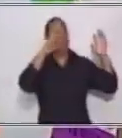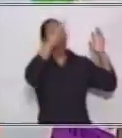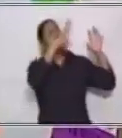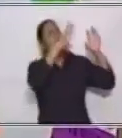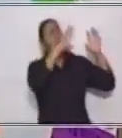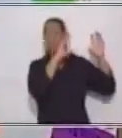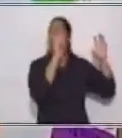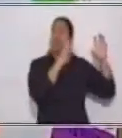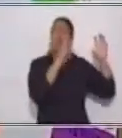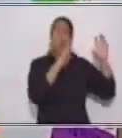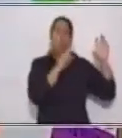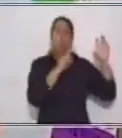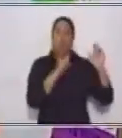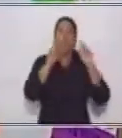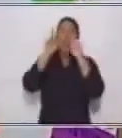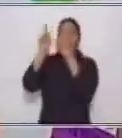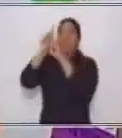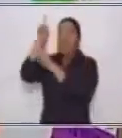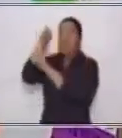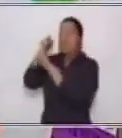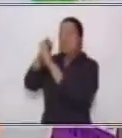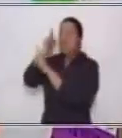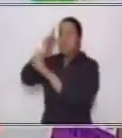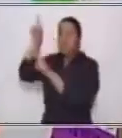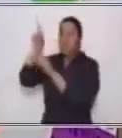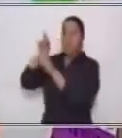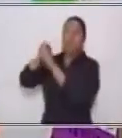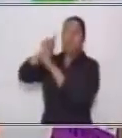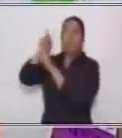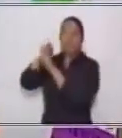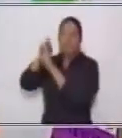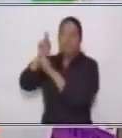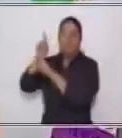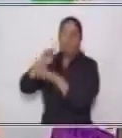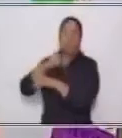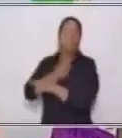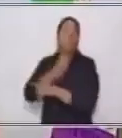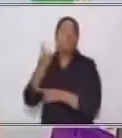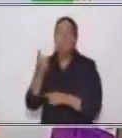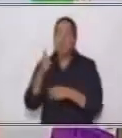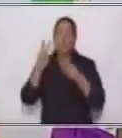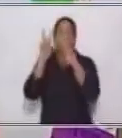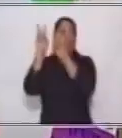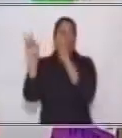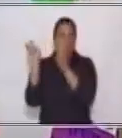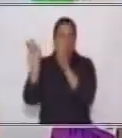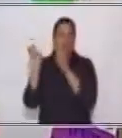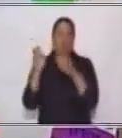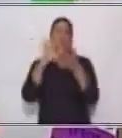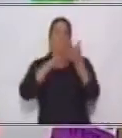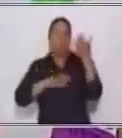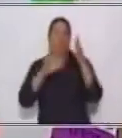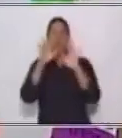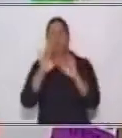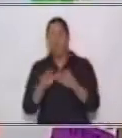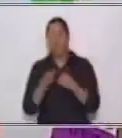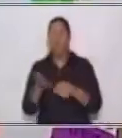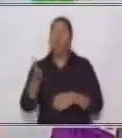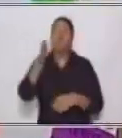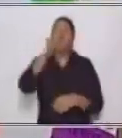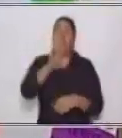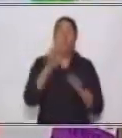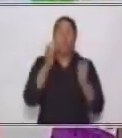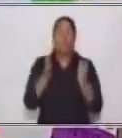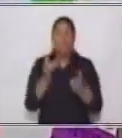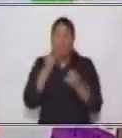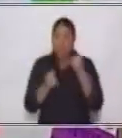nueva. Si quiero presentar acerca de Júpiter, entonces tengo que desarrollar otro trabajo expositivo y sacar las conclusiones de